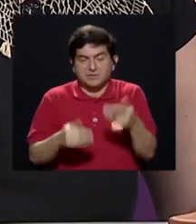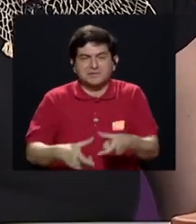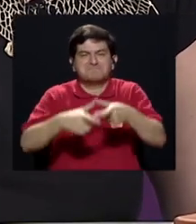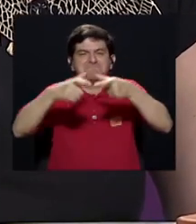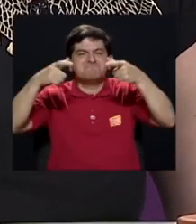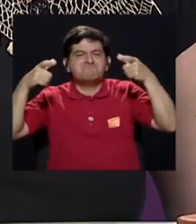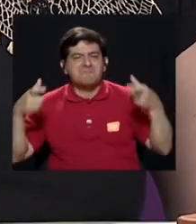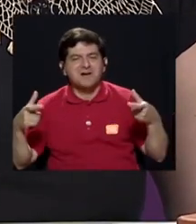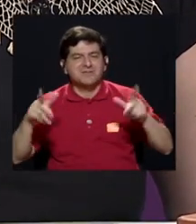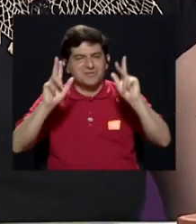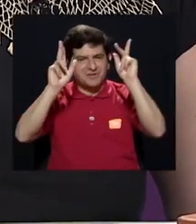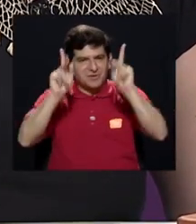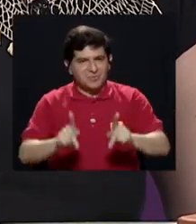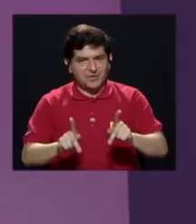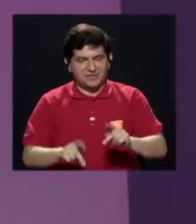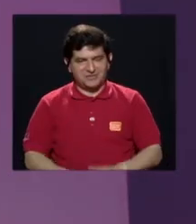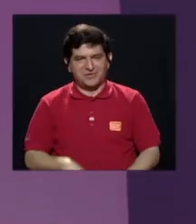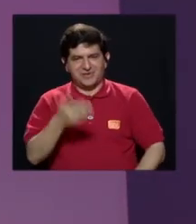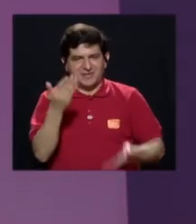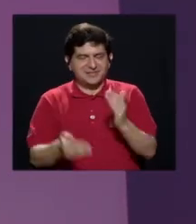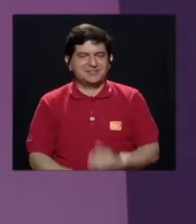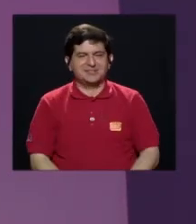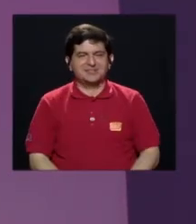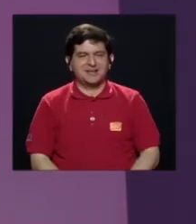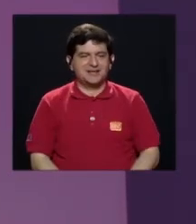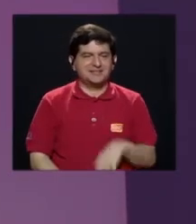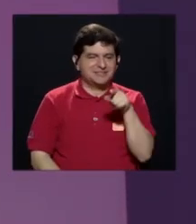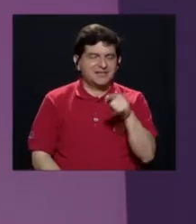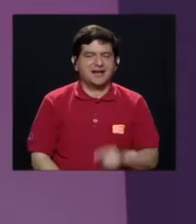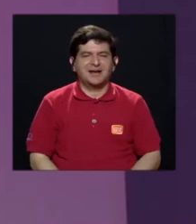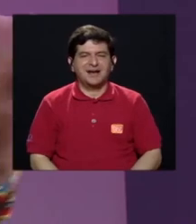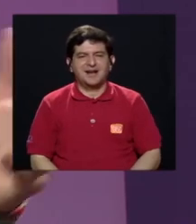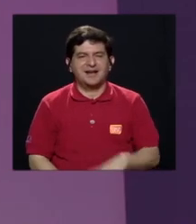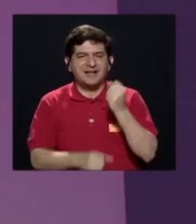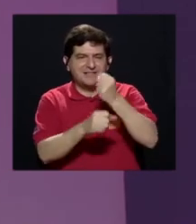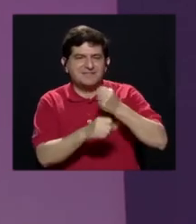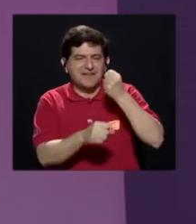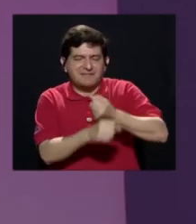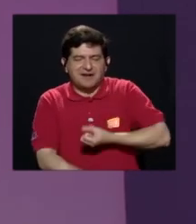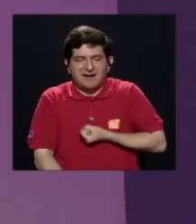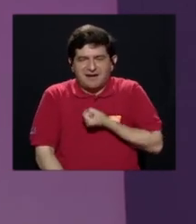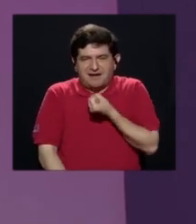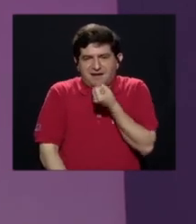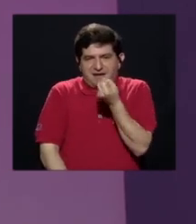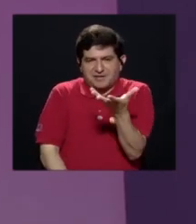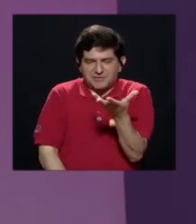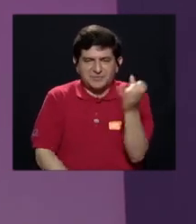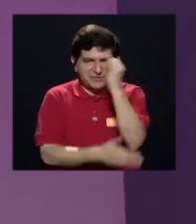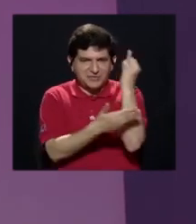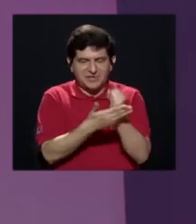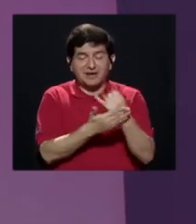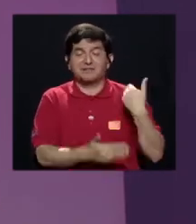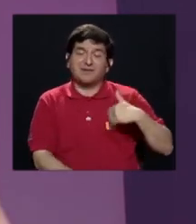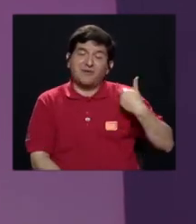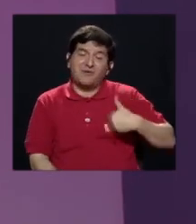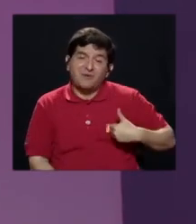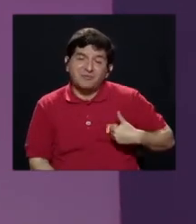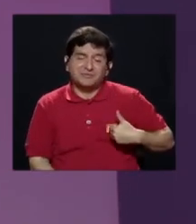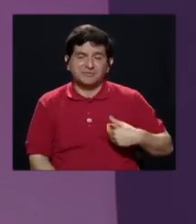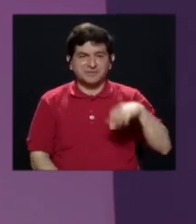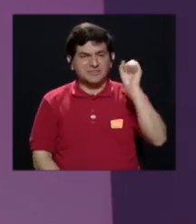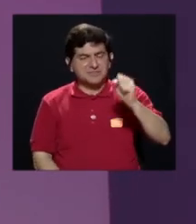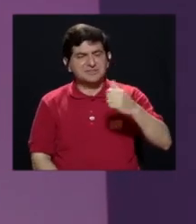mayoría de las personas que se acercan a hacer como sus expresiones, sus manifestaciones, son hombres. Entonces, sí he